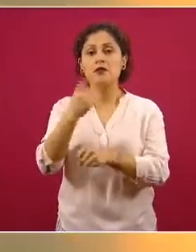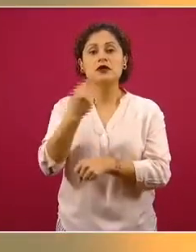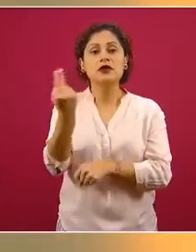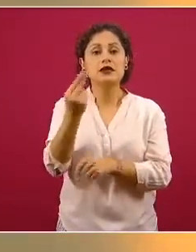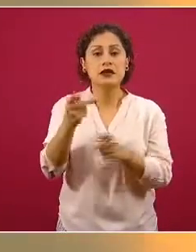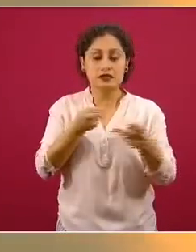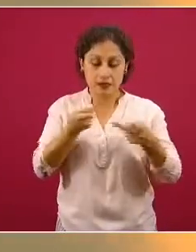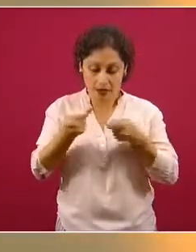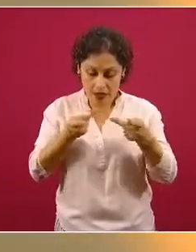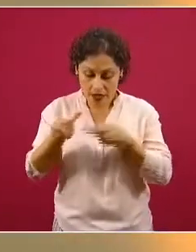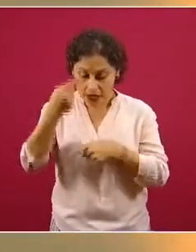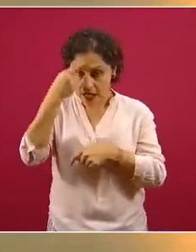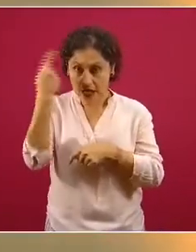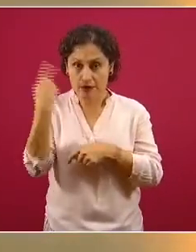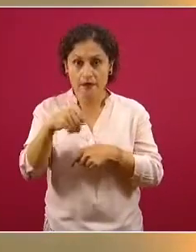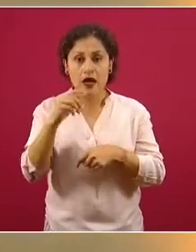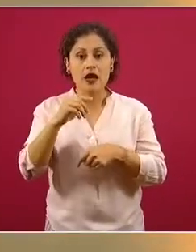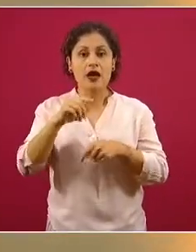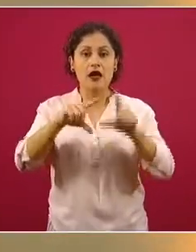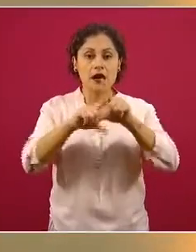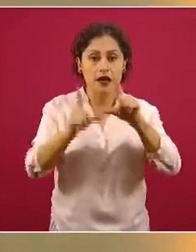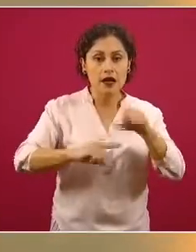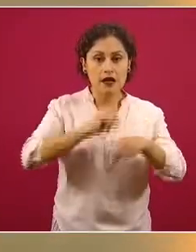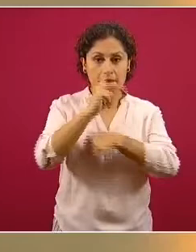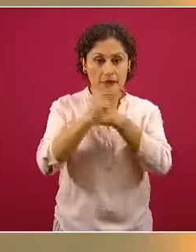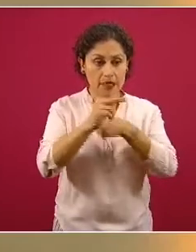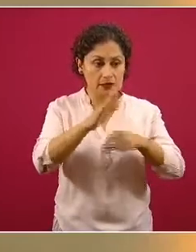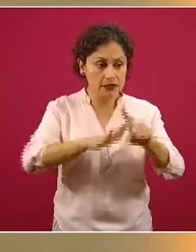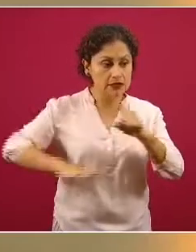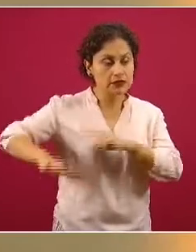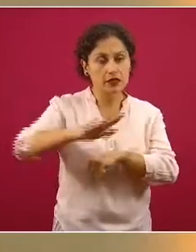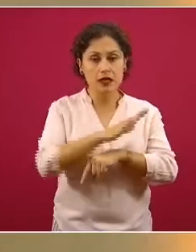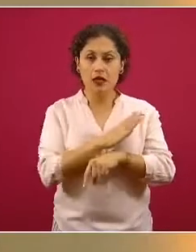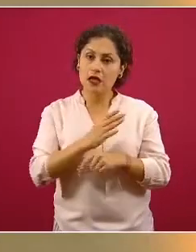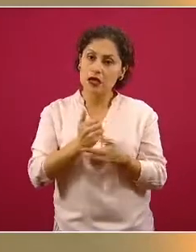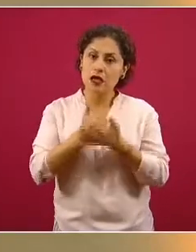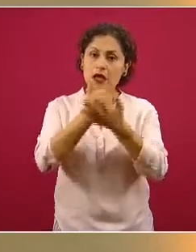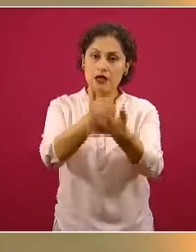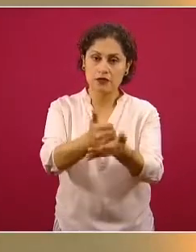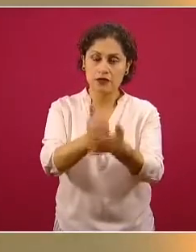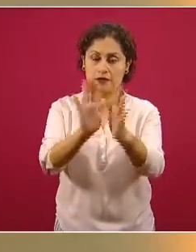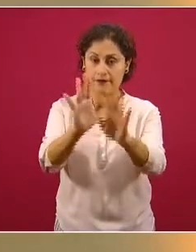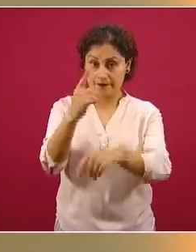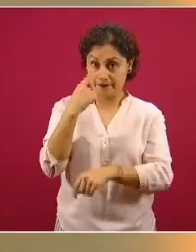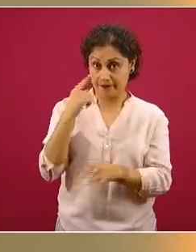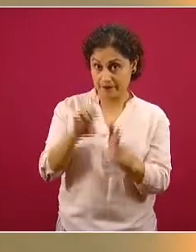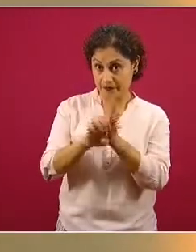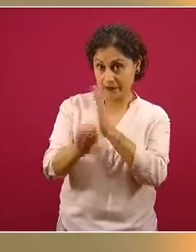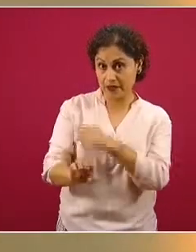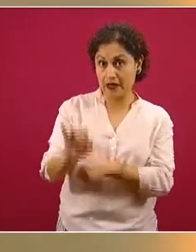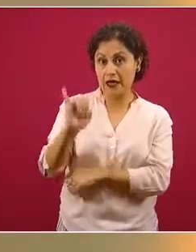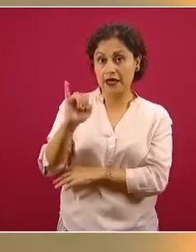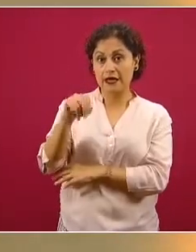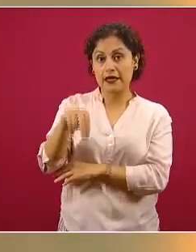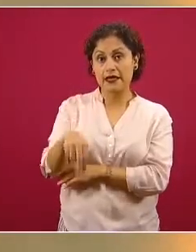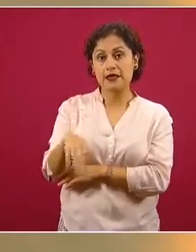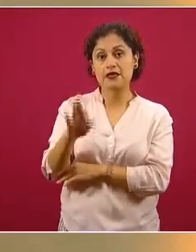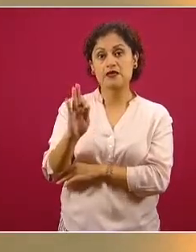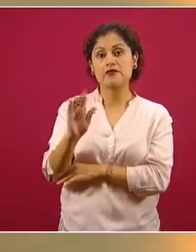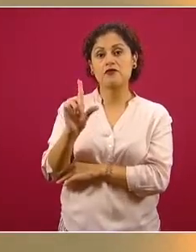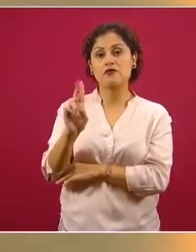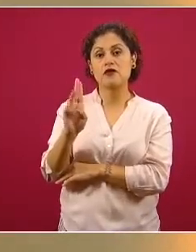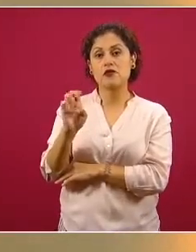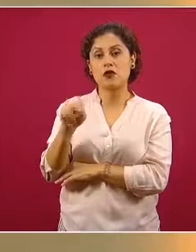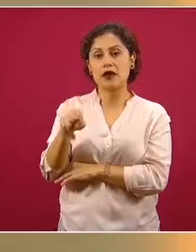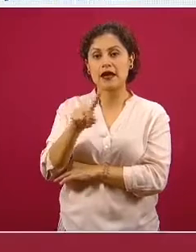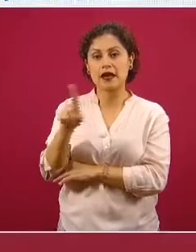tiempo real de cómo van ocurriendo las enfermedades. Influenza es una enfermedad que está causada por un virus,